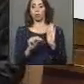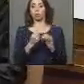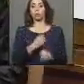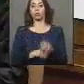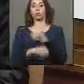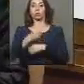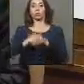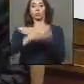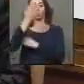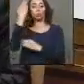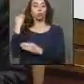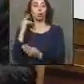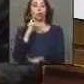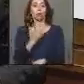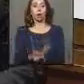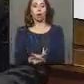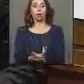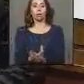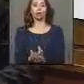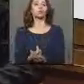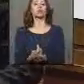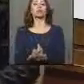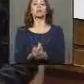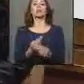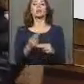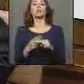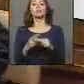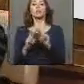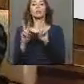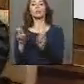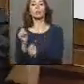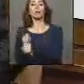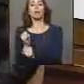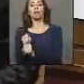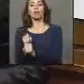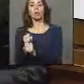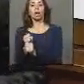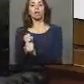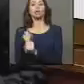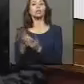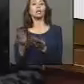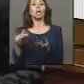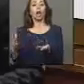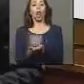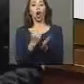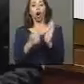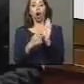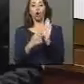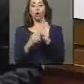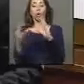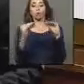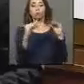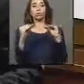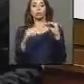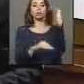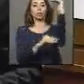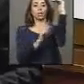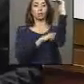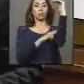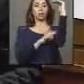hace muchos años. Corresponde a lo que en doctrina laboral es el producto del diálogo entre trabajador y